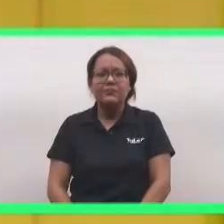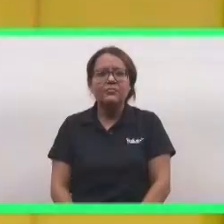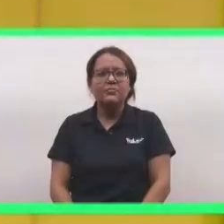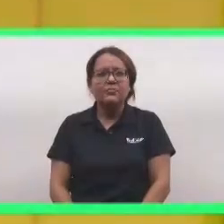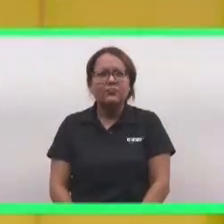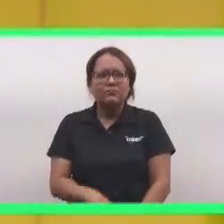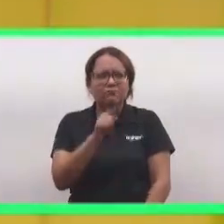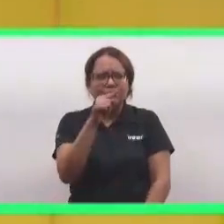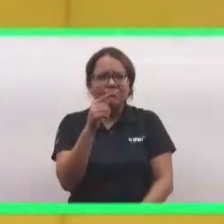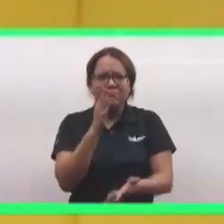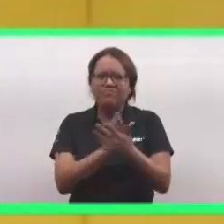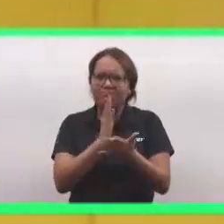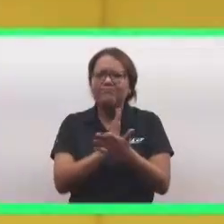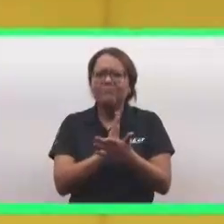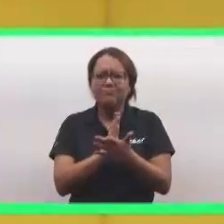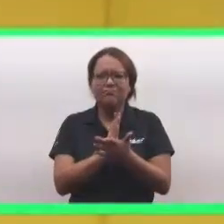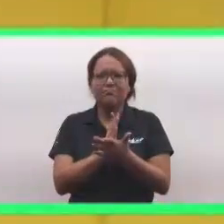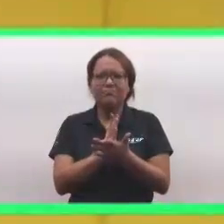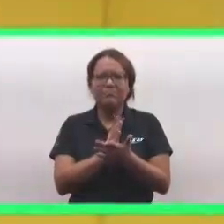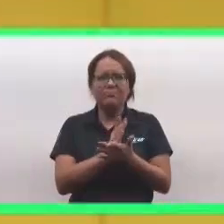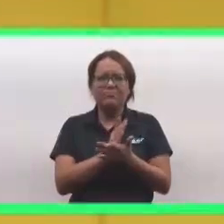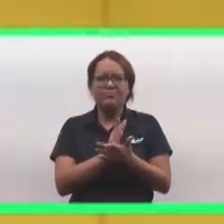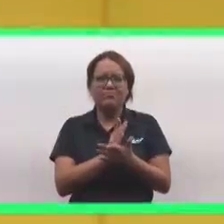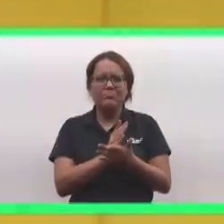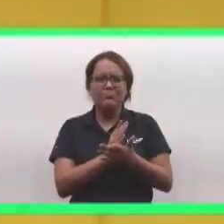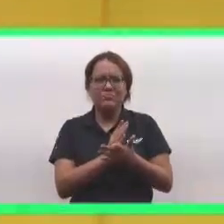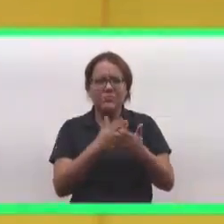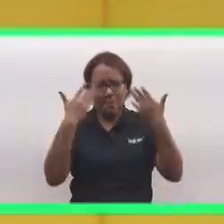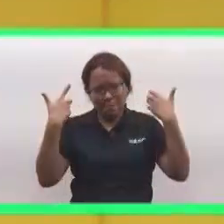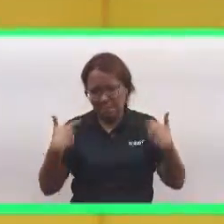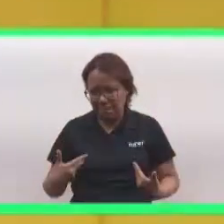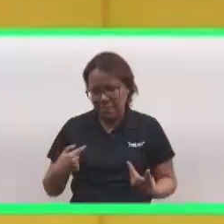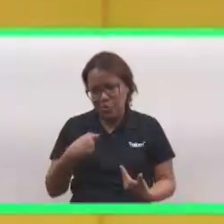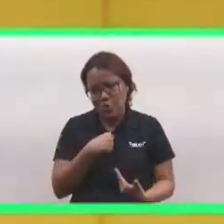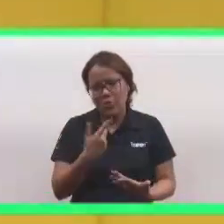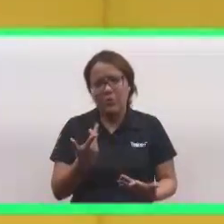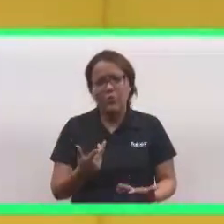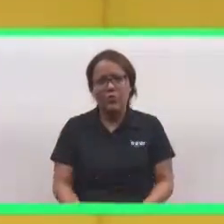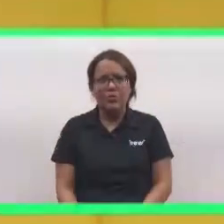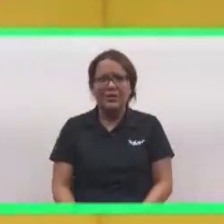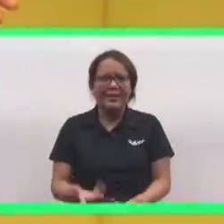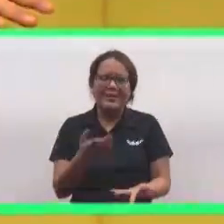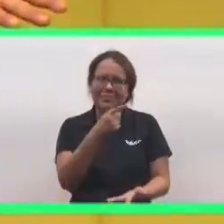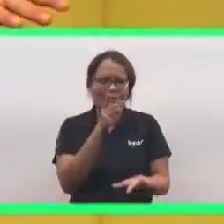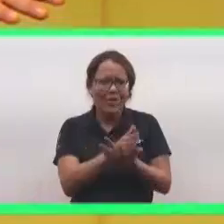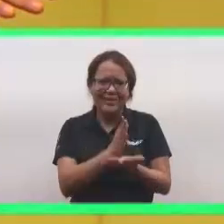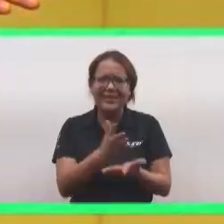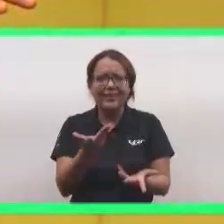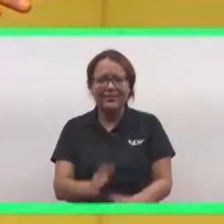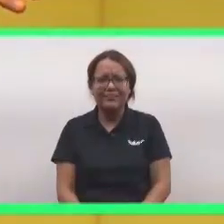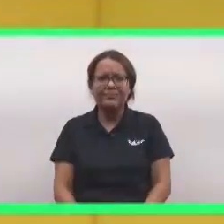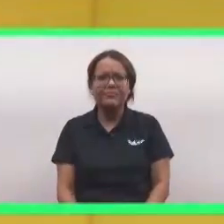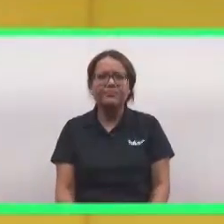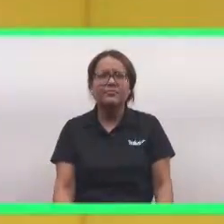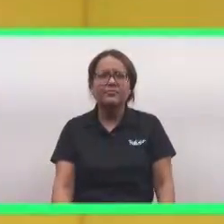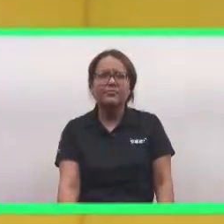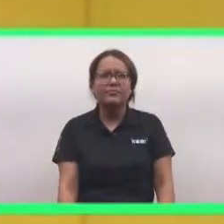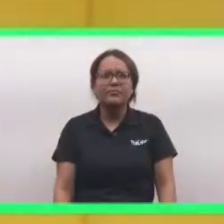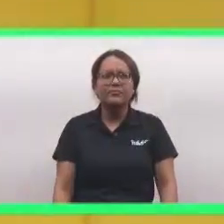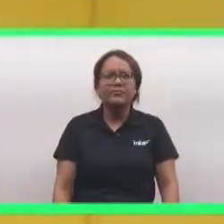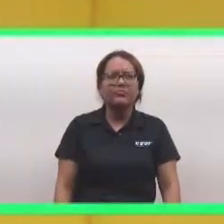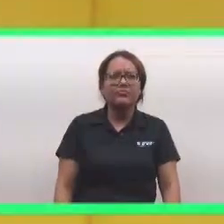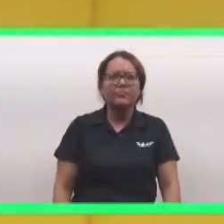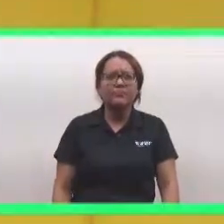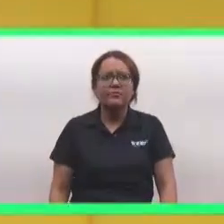¿Te molesta la presentación? ¿Te molesta la bendición? ¿Qué te molesta? ¿Me entiende lo que